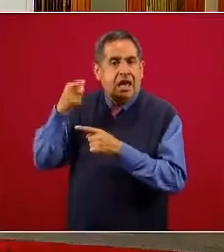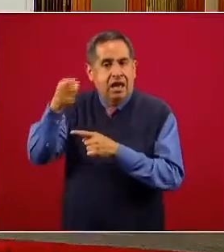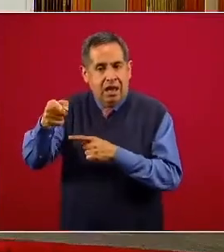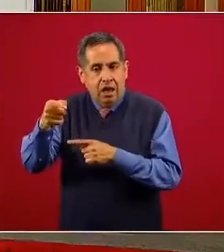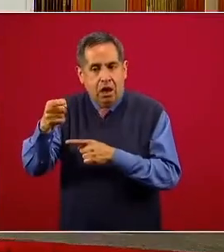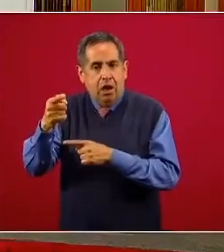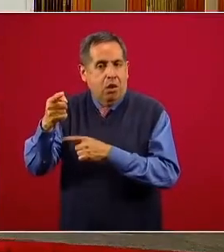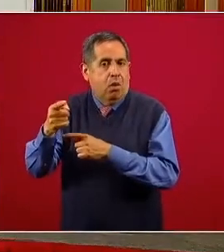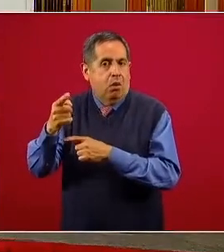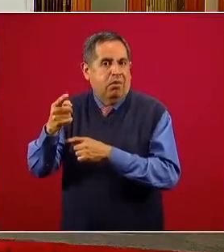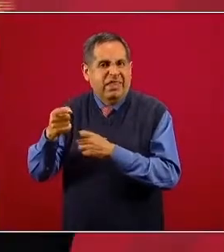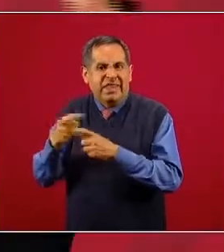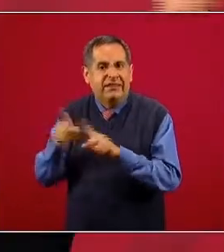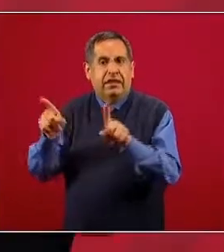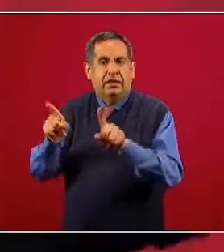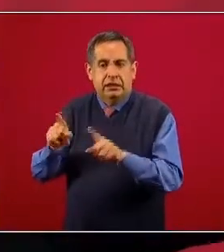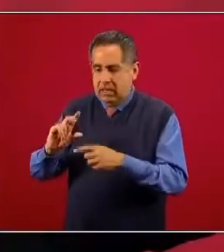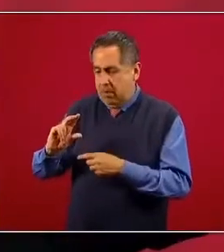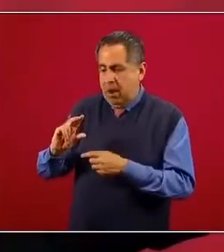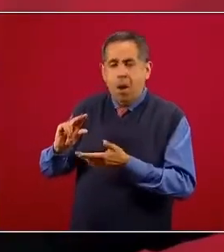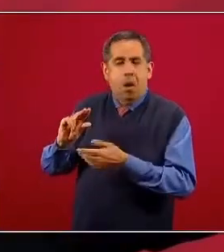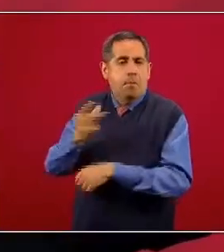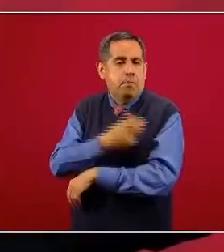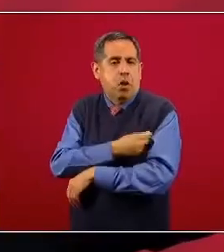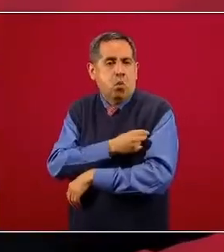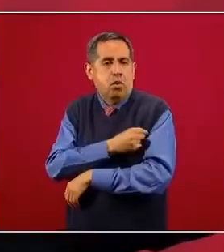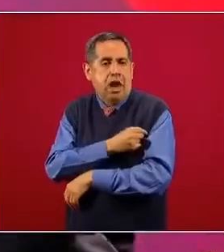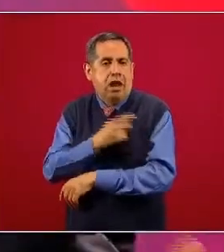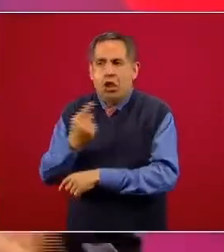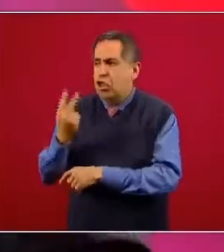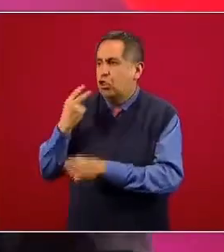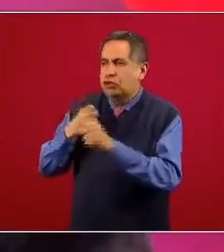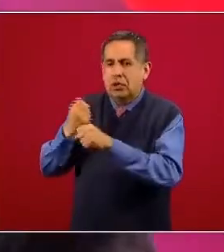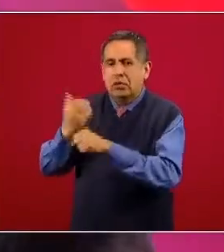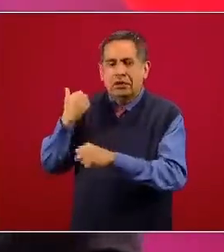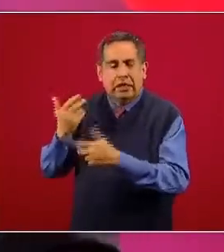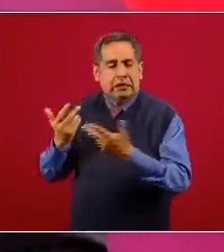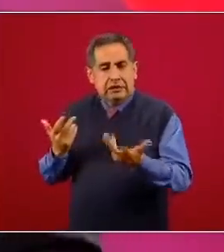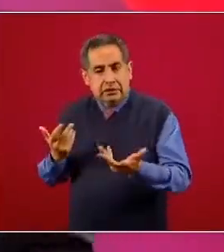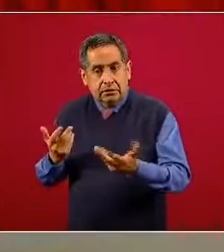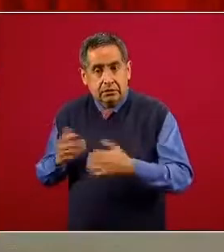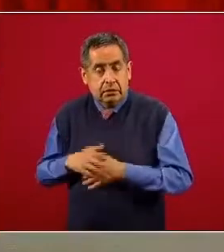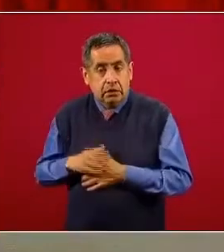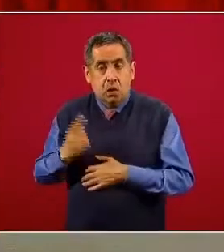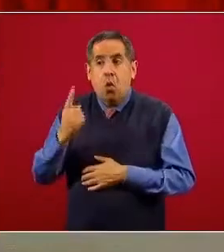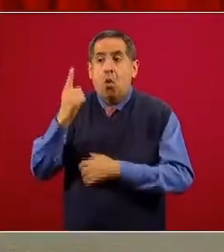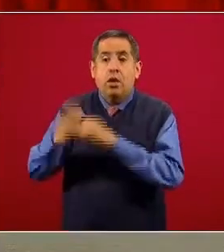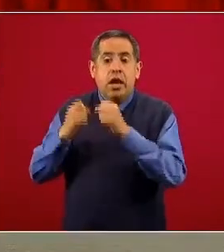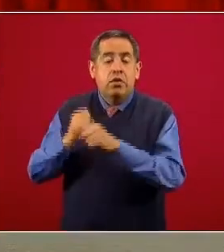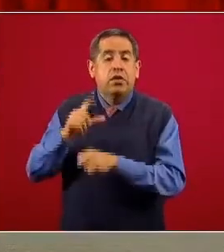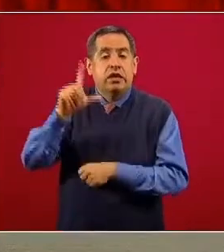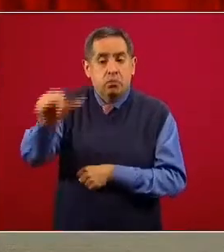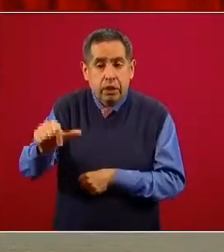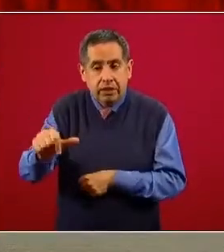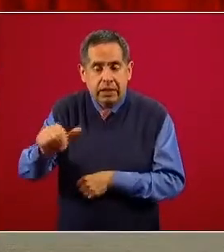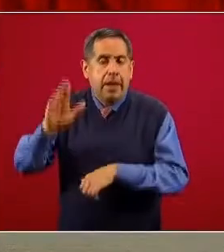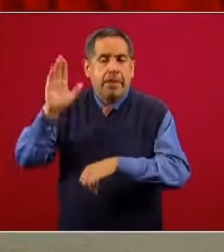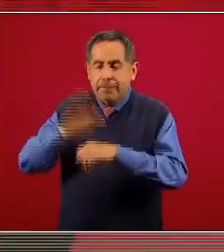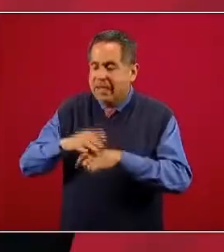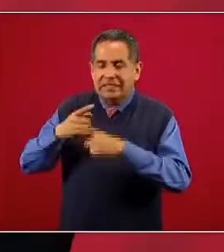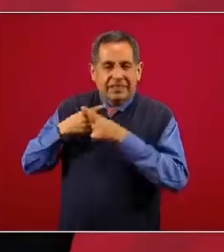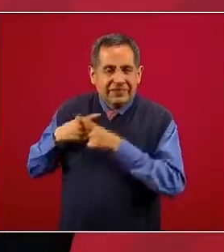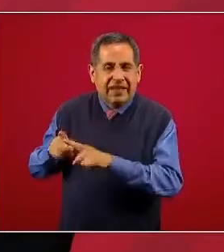formando parte de la vacuna, que a su vez son los observados 2 años atrás. Un año después es aún más